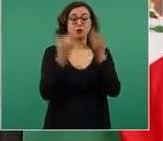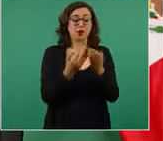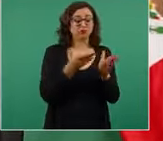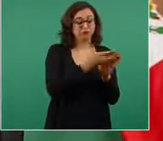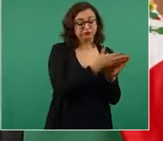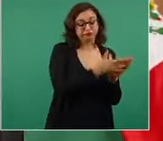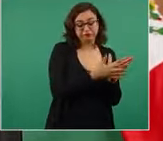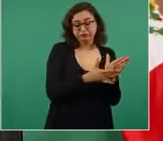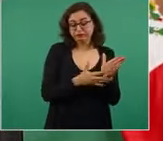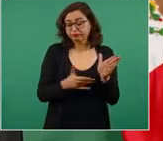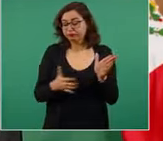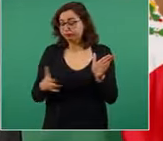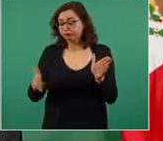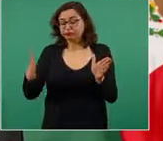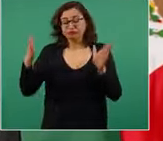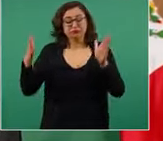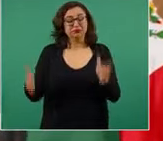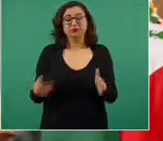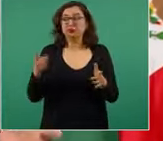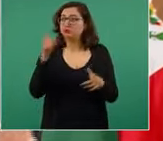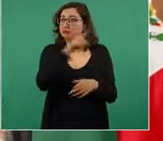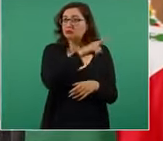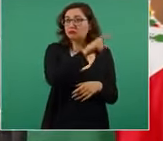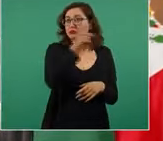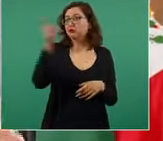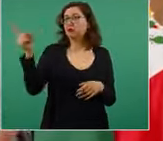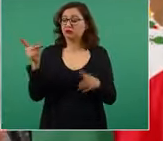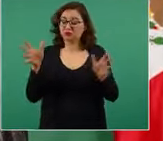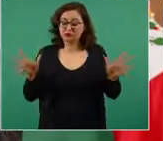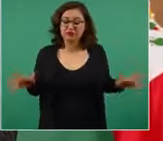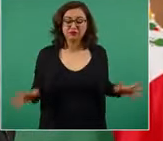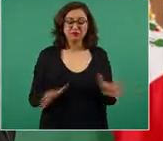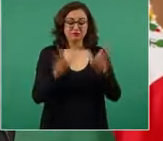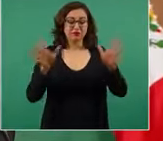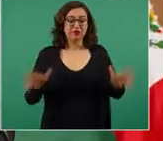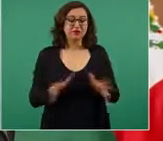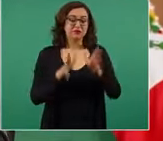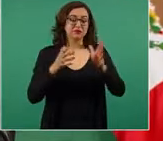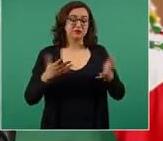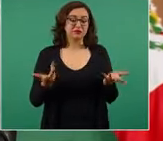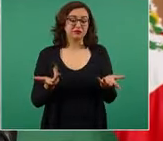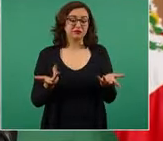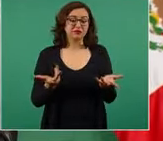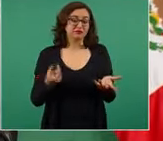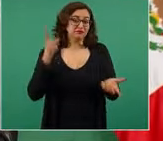que no es más que una política de pillaje,